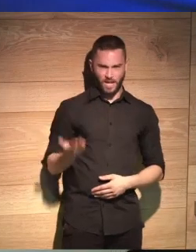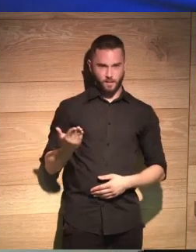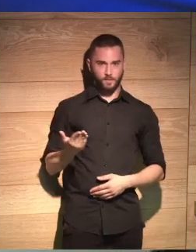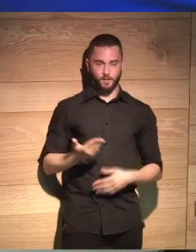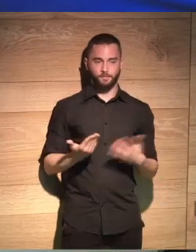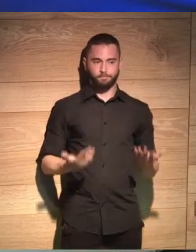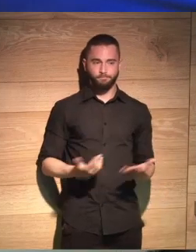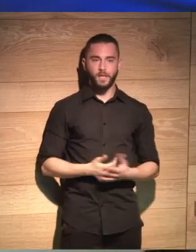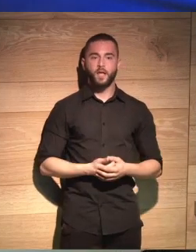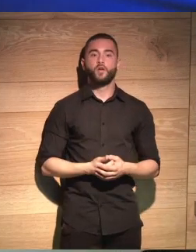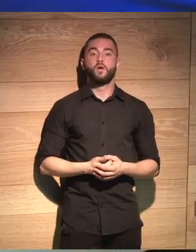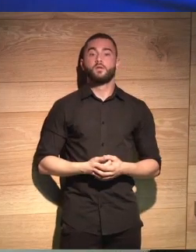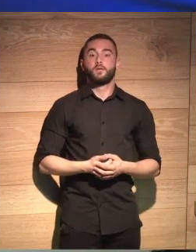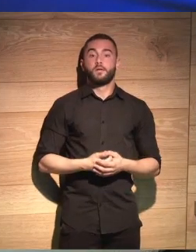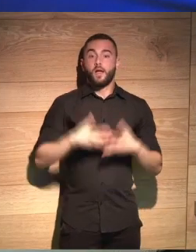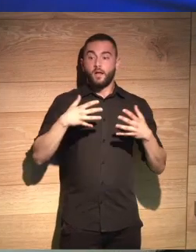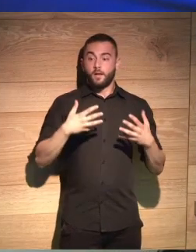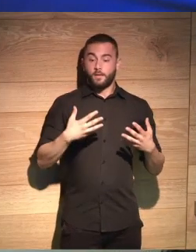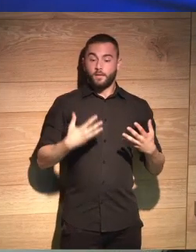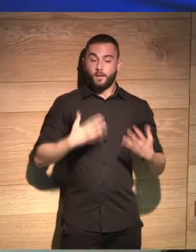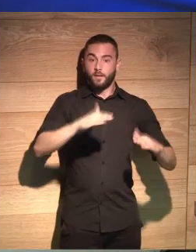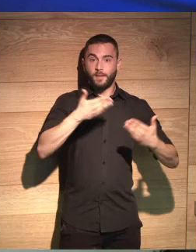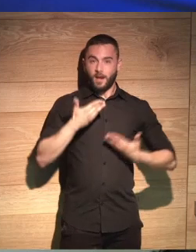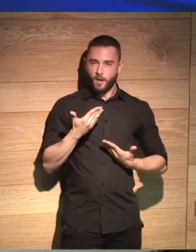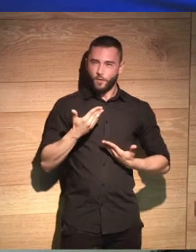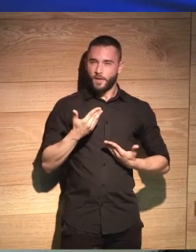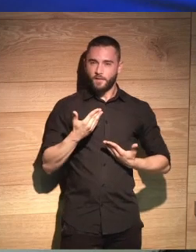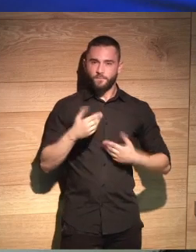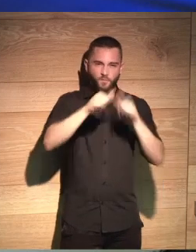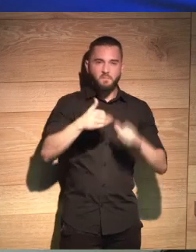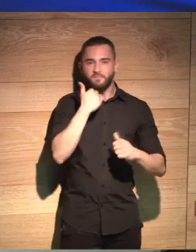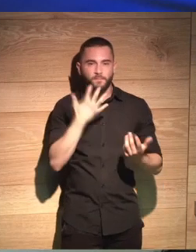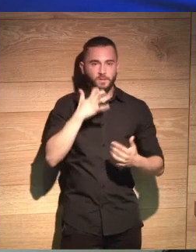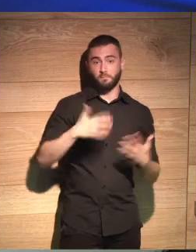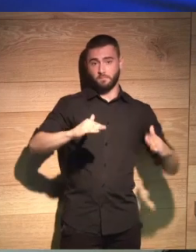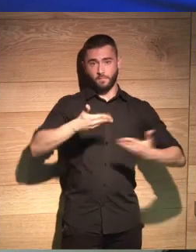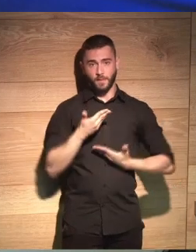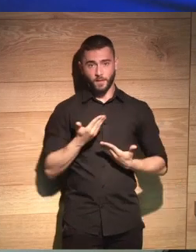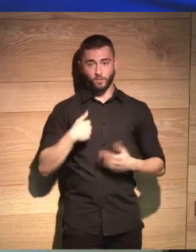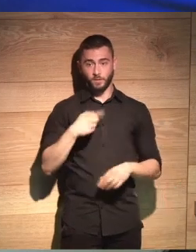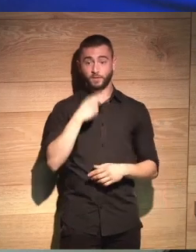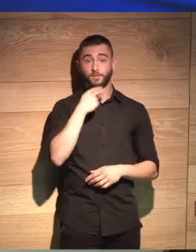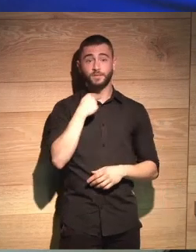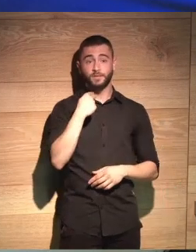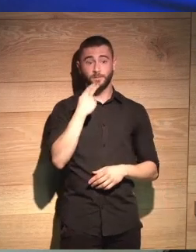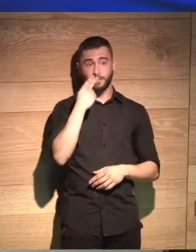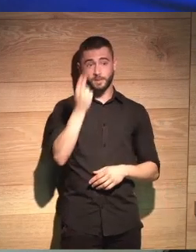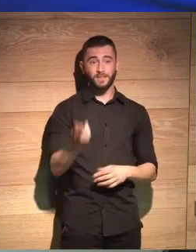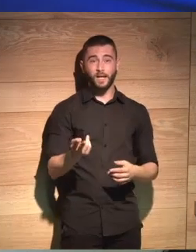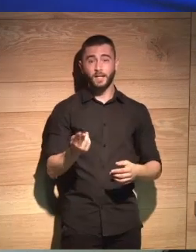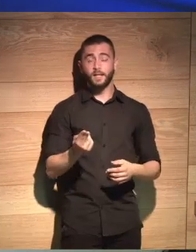¿no? Presente, y sin duda cuando nos juntamos tú llega a visitar desde quién sabe qué